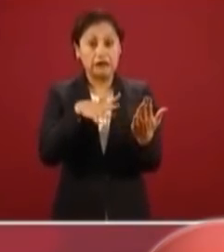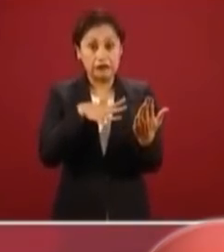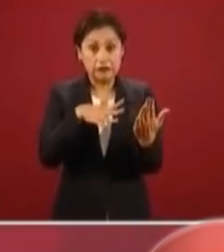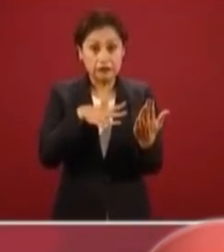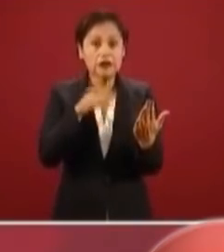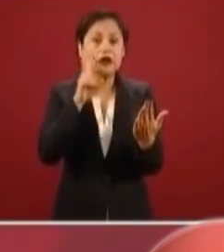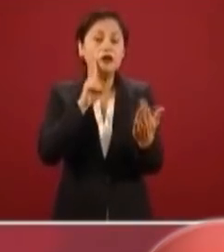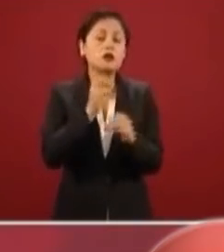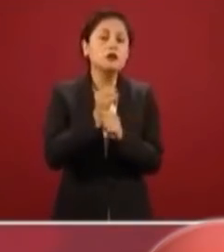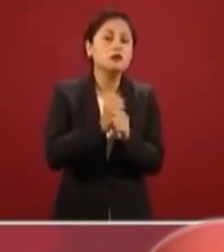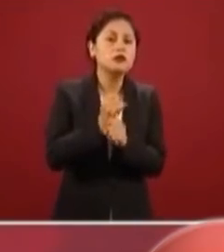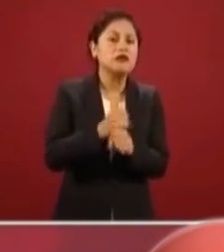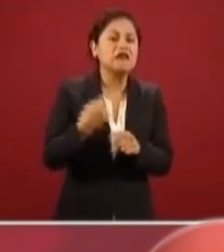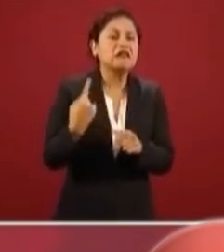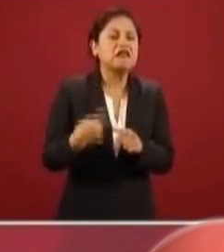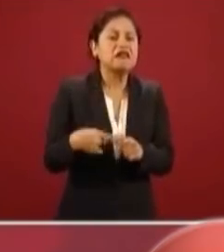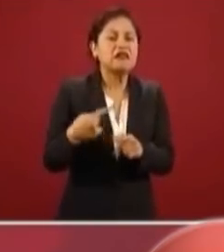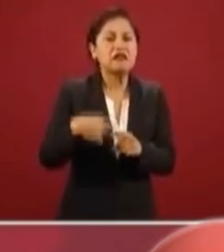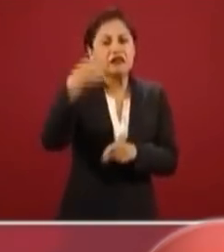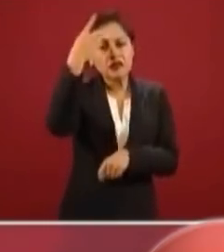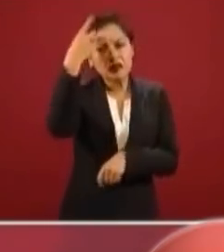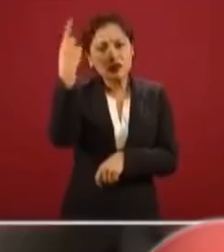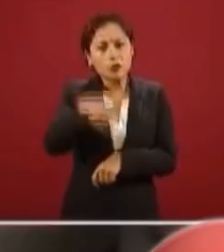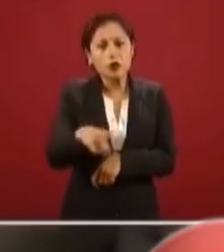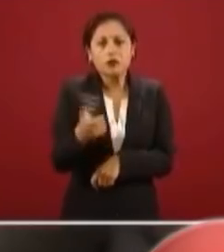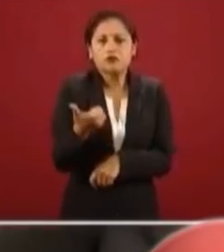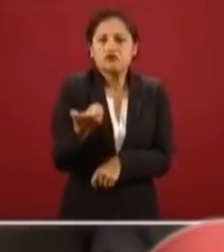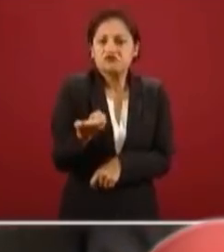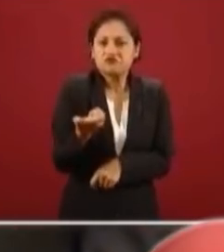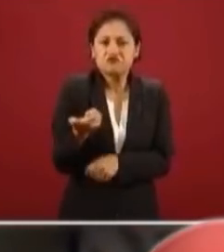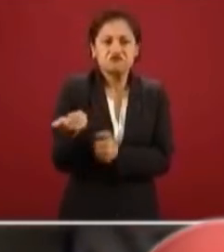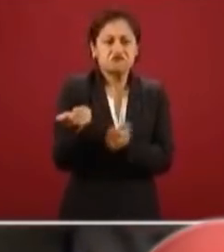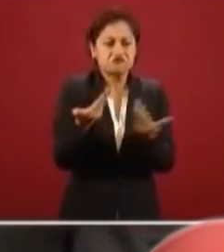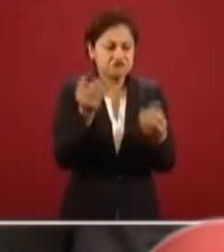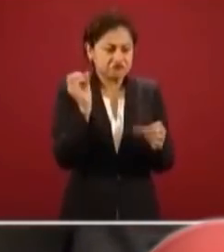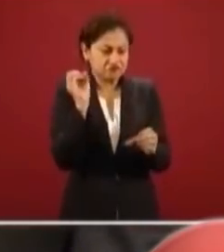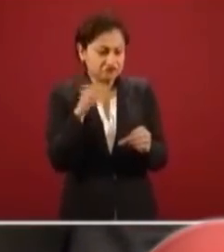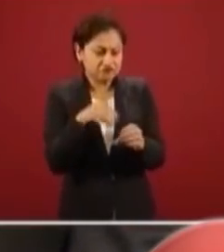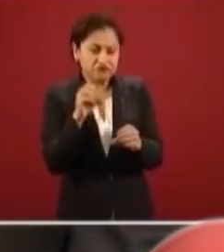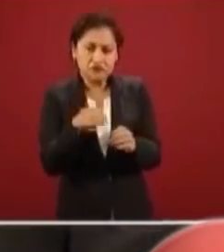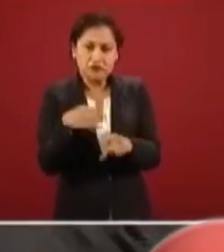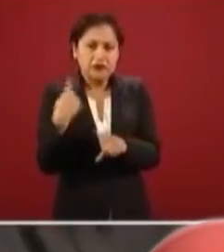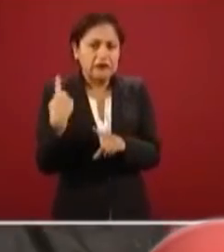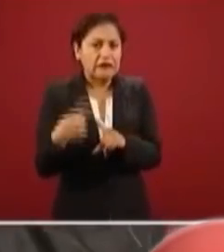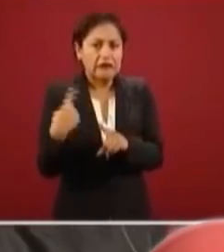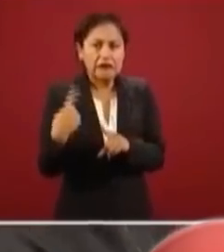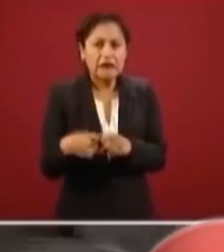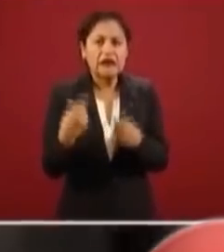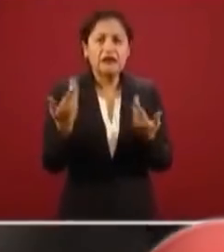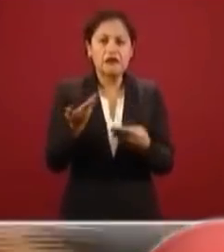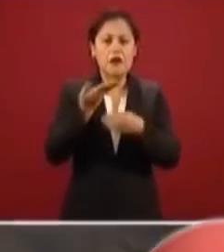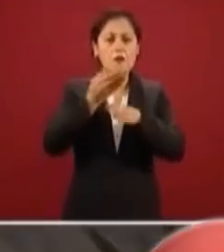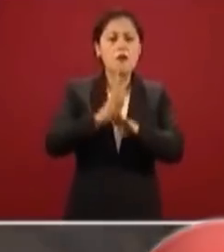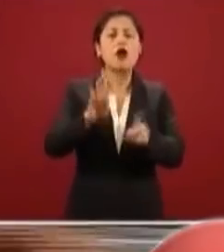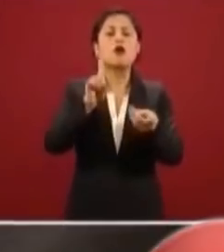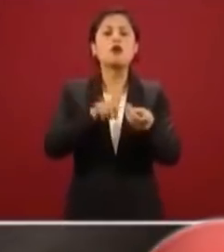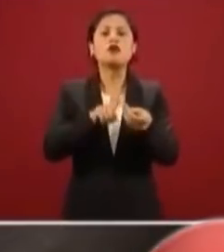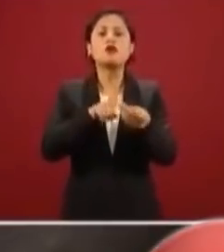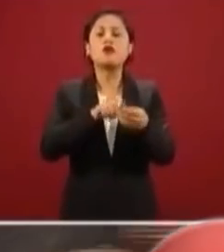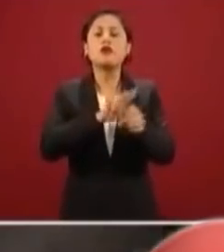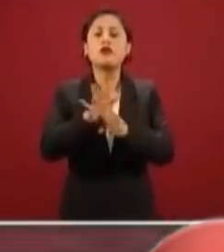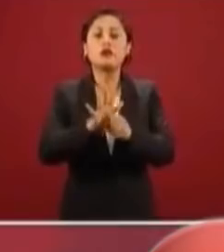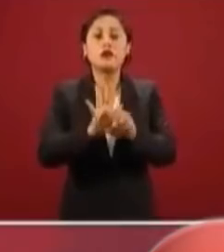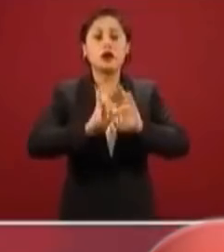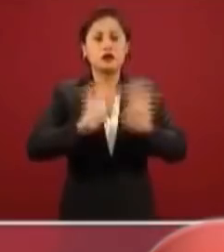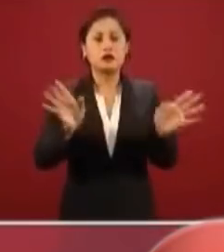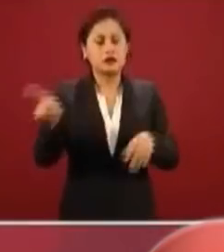quién es ese dinero, en qué bancos, o sea, para saber y despejar ya,